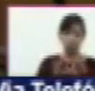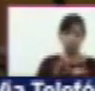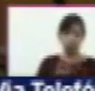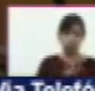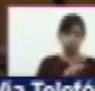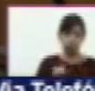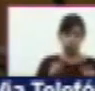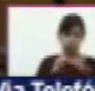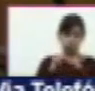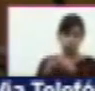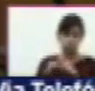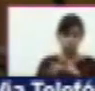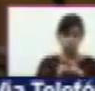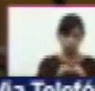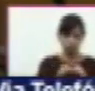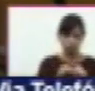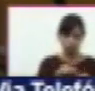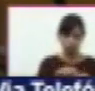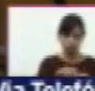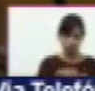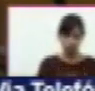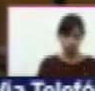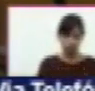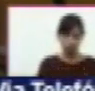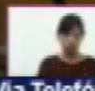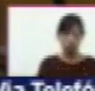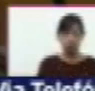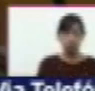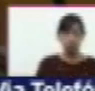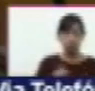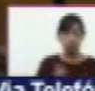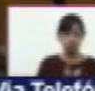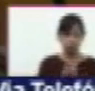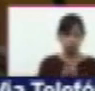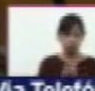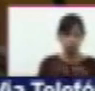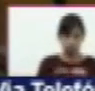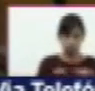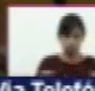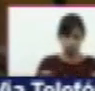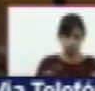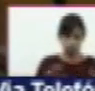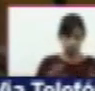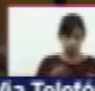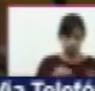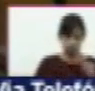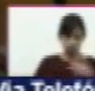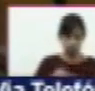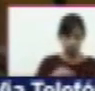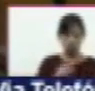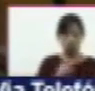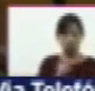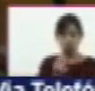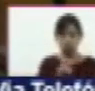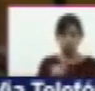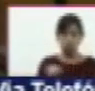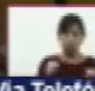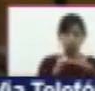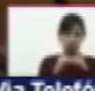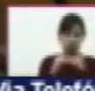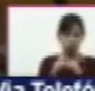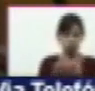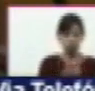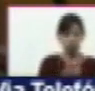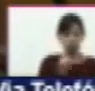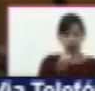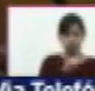dos o tres días después, esta información se difundió, digamos, se puso a disposición del público por medio